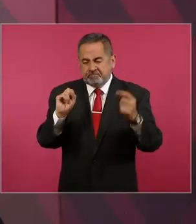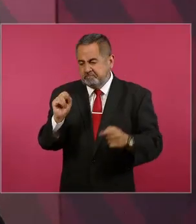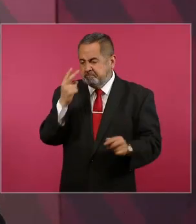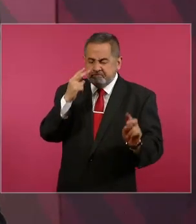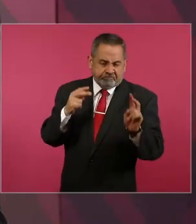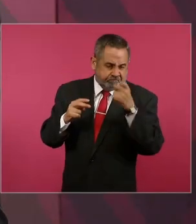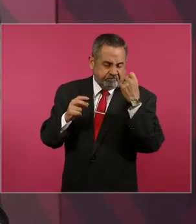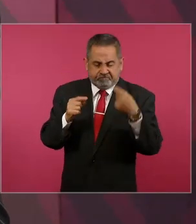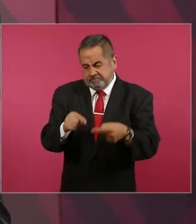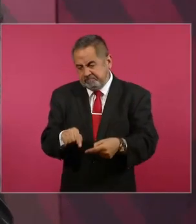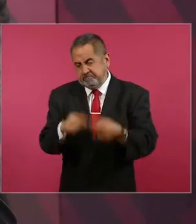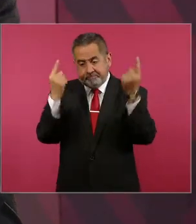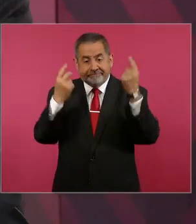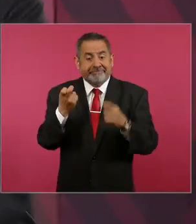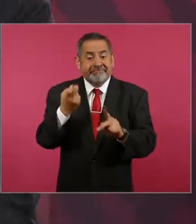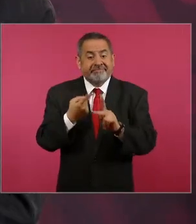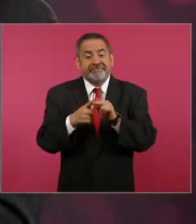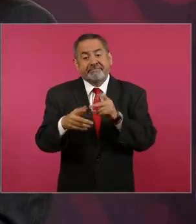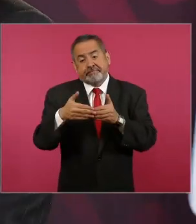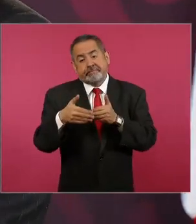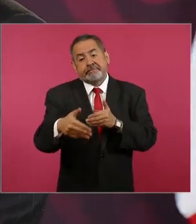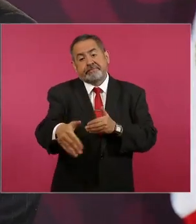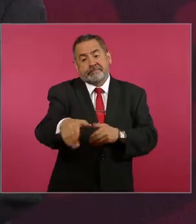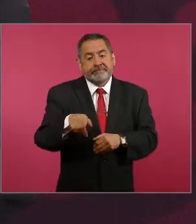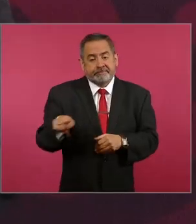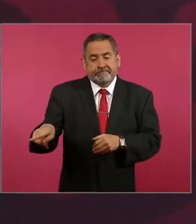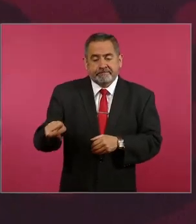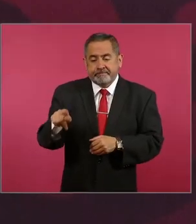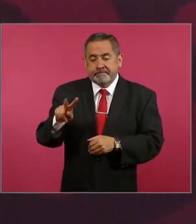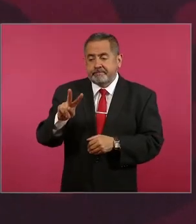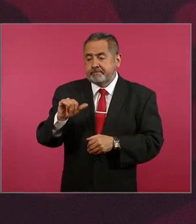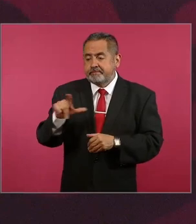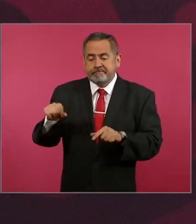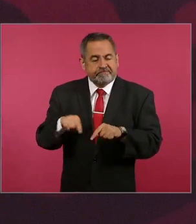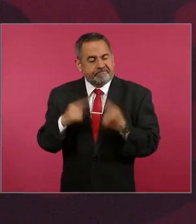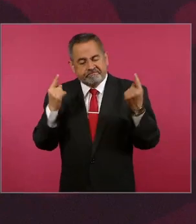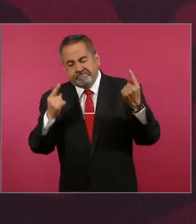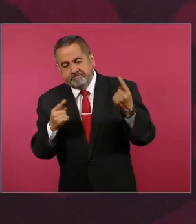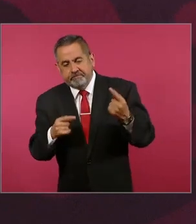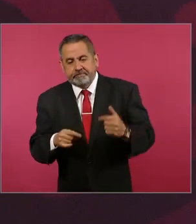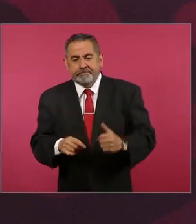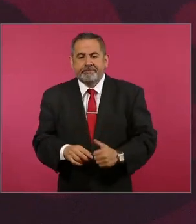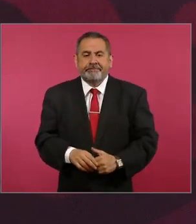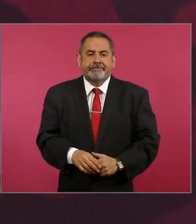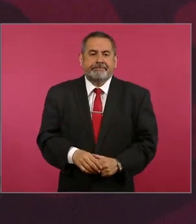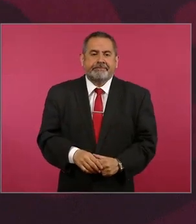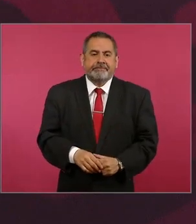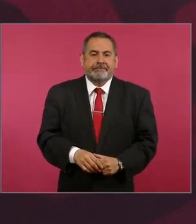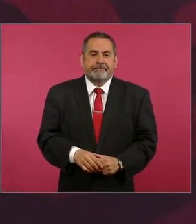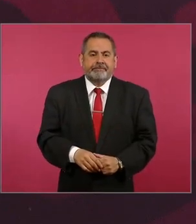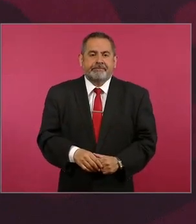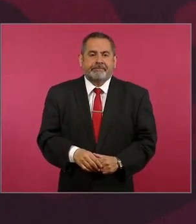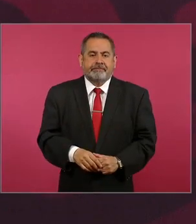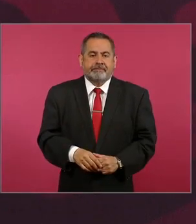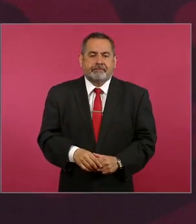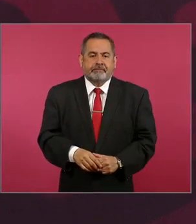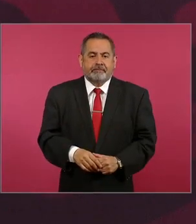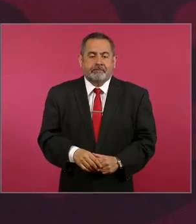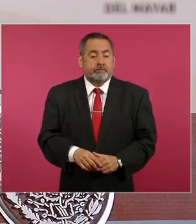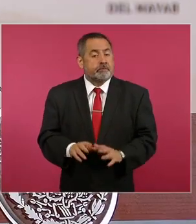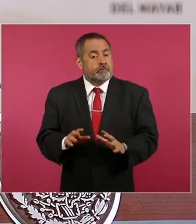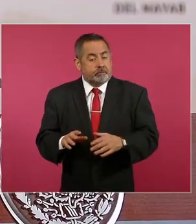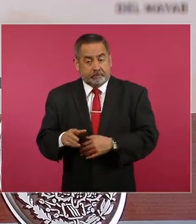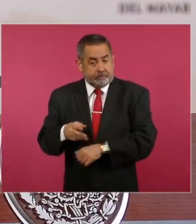Madero